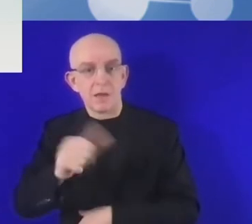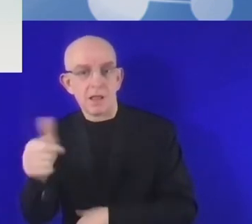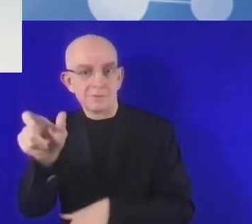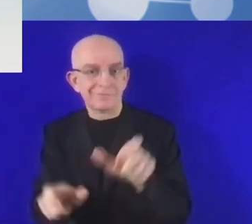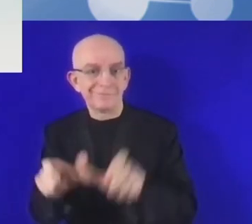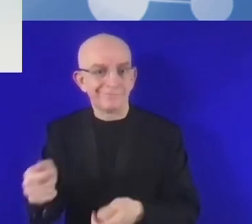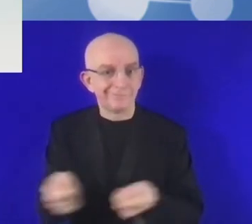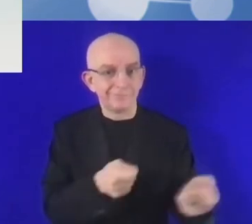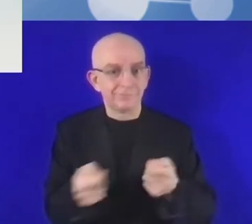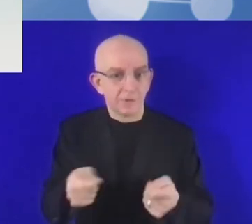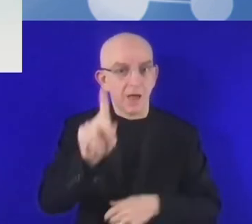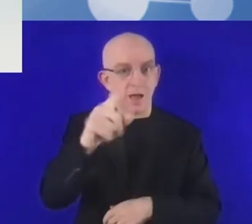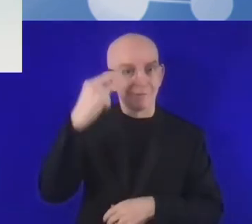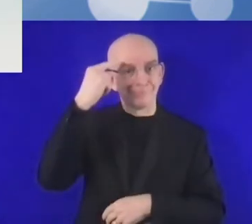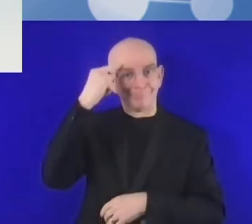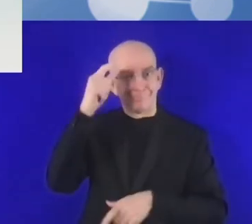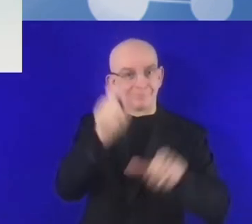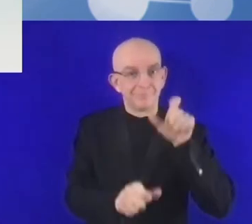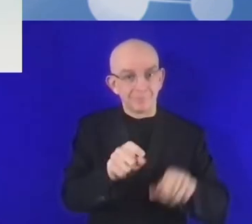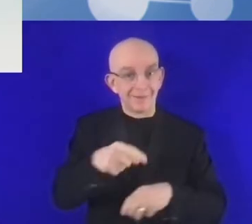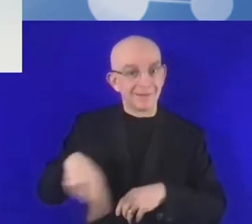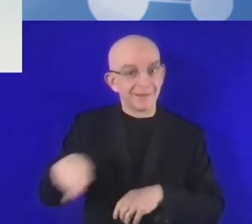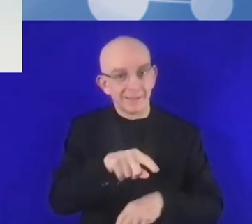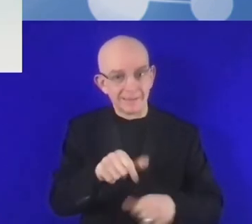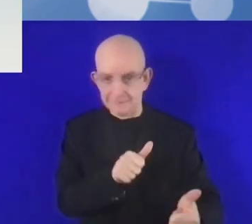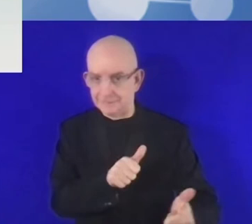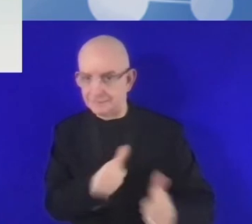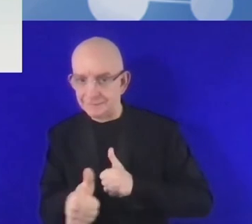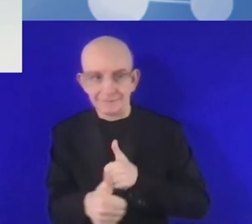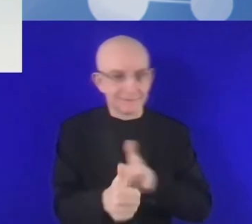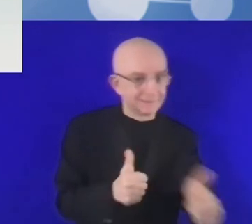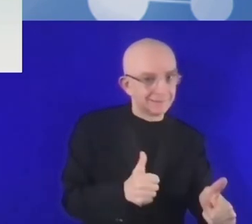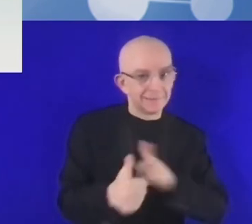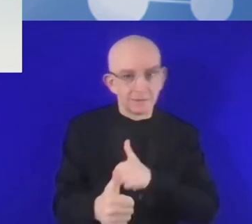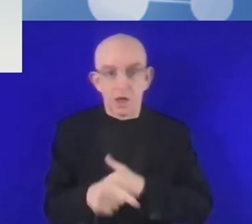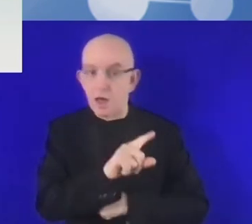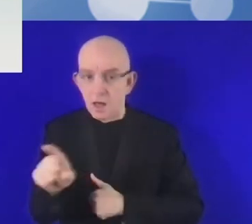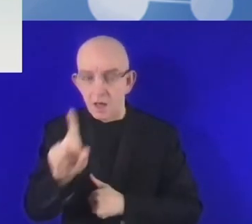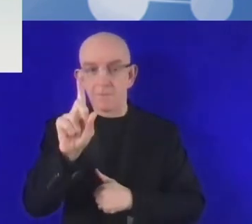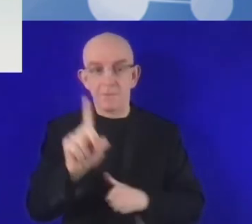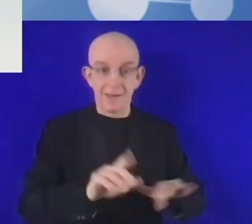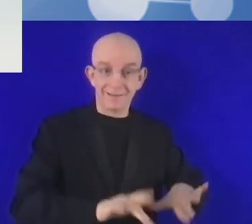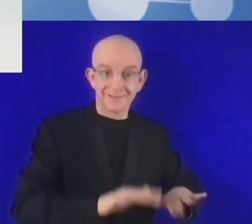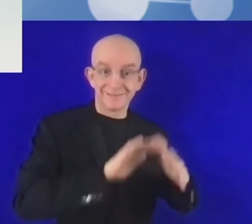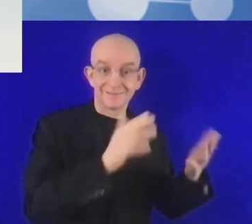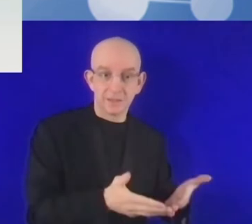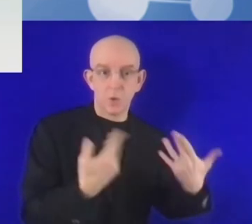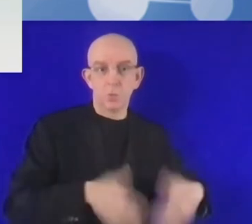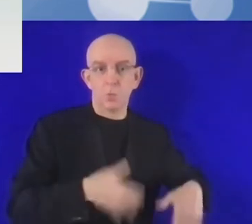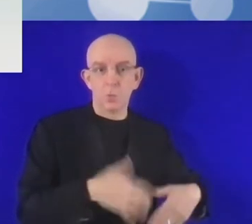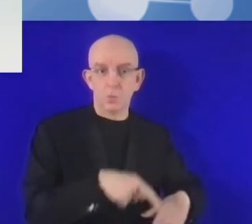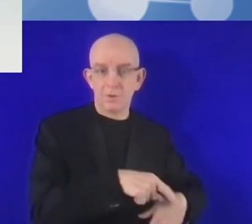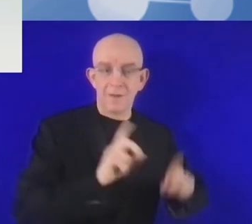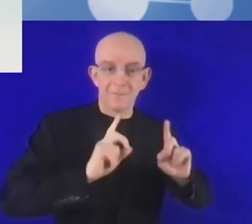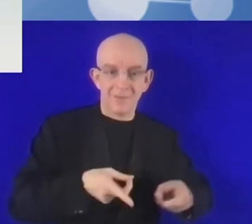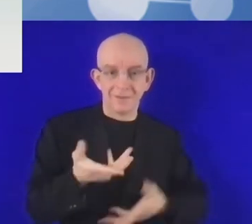los repetidos lockdowns. Los operarios de las redes y centros de datos trabajaban sin cesar,